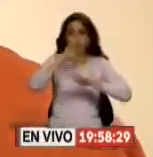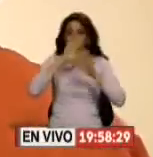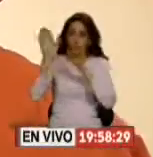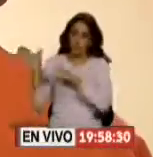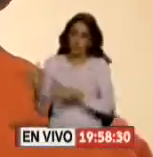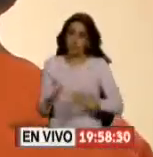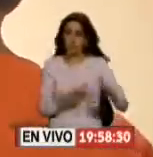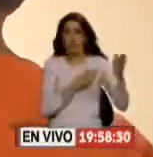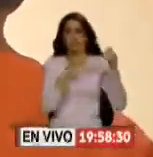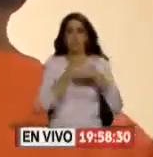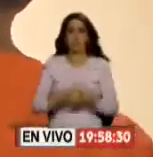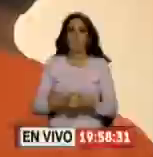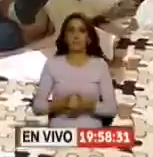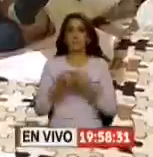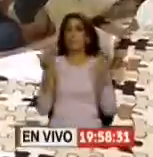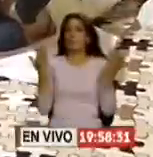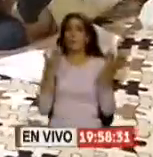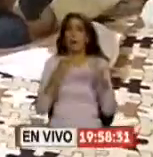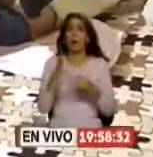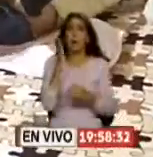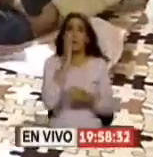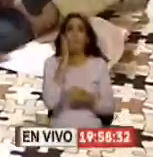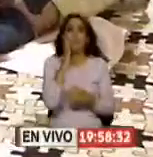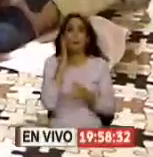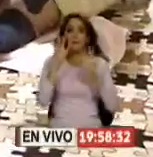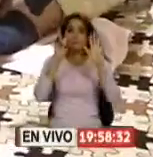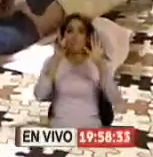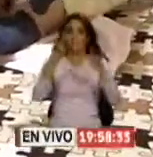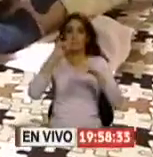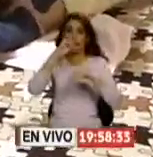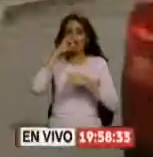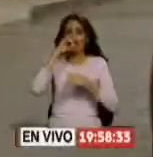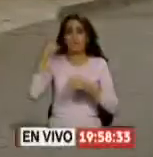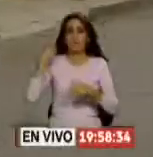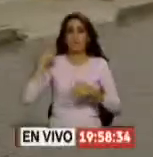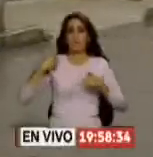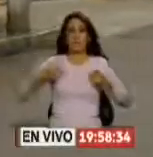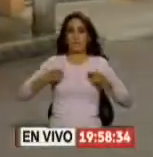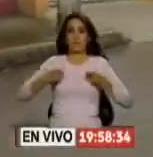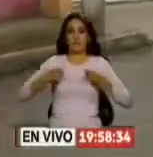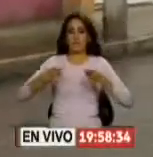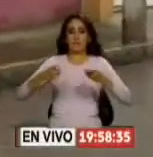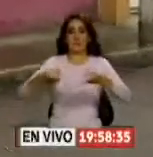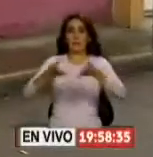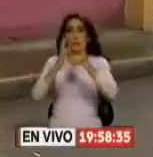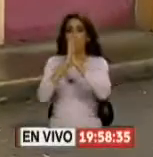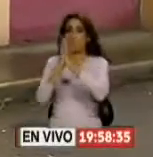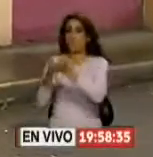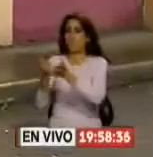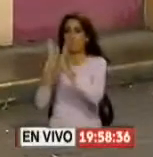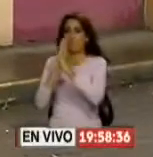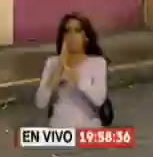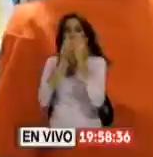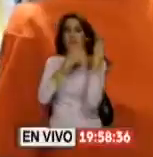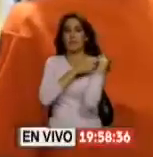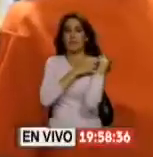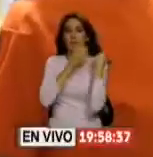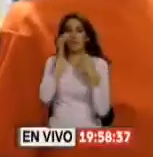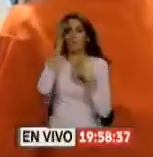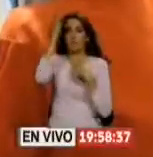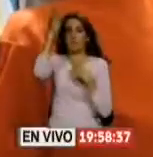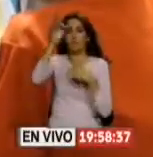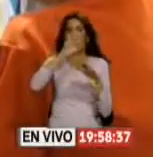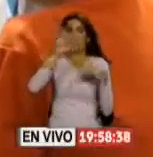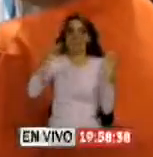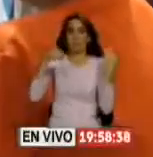Les contaremos el caso de una mujer, madre de 7 niños, que padece de cáncer. Ella pide ayuda a las autoridades para garantizar el futuro de sus